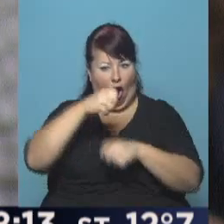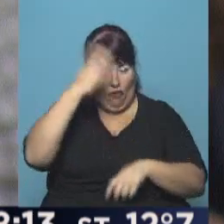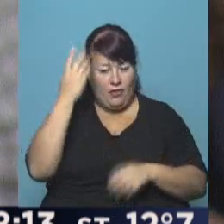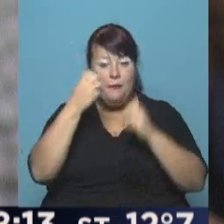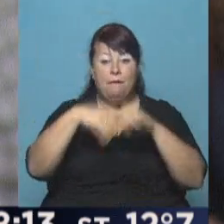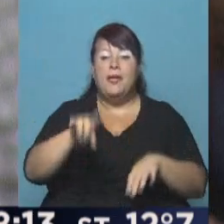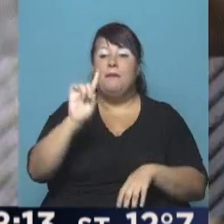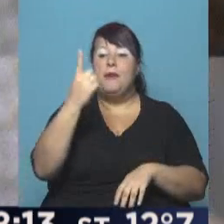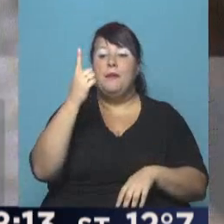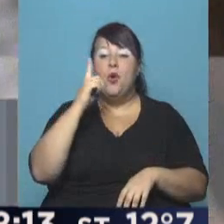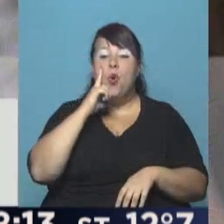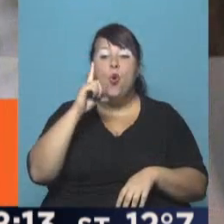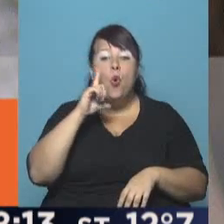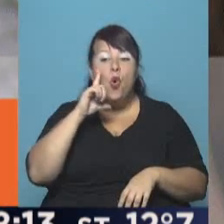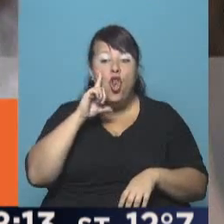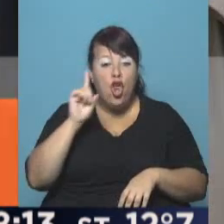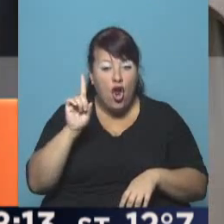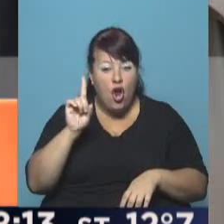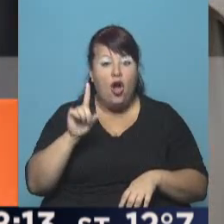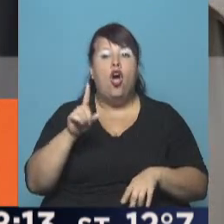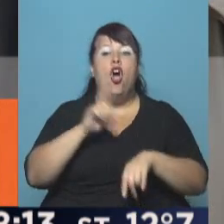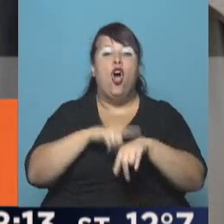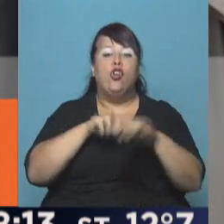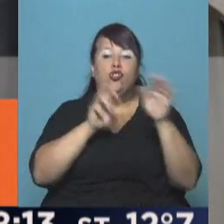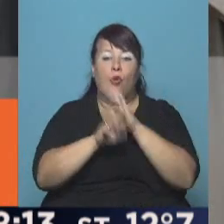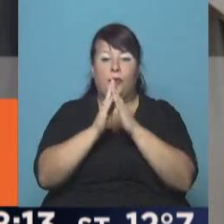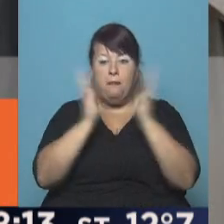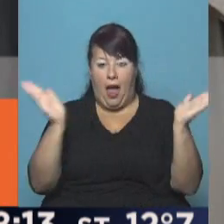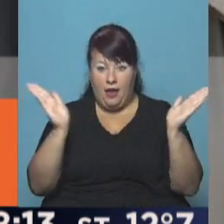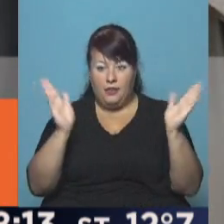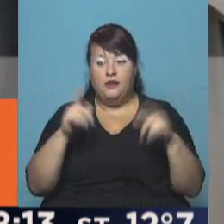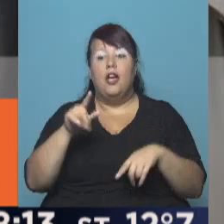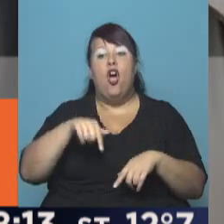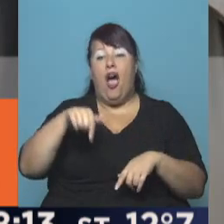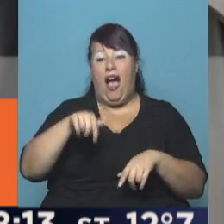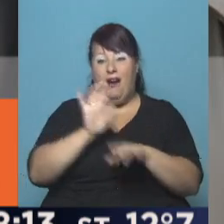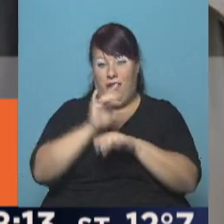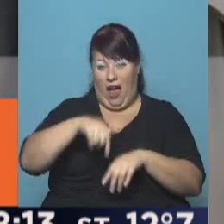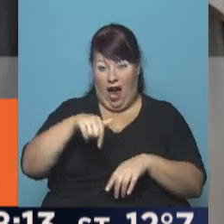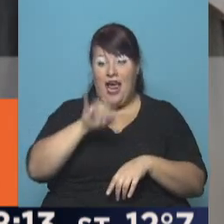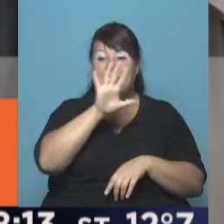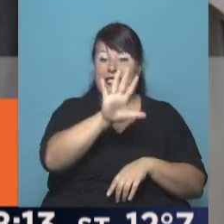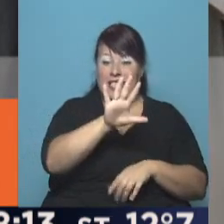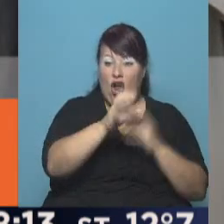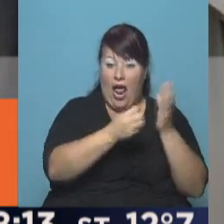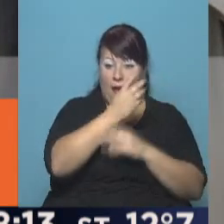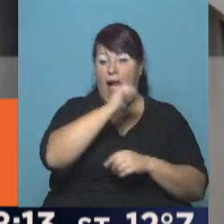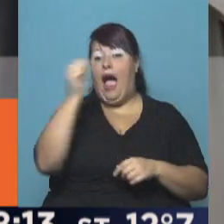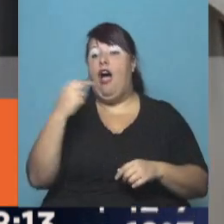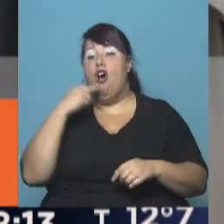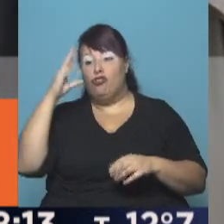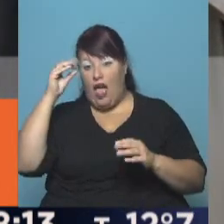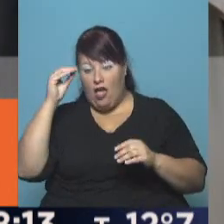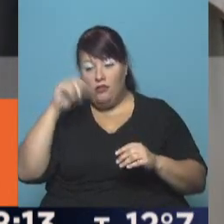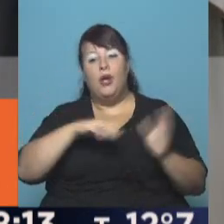partir del primero de julio el horario del psuv que se corre de lo que hoy es de 5 de la mañana a 11 de la noche